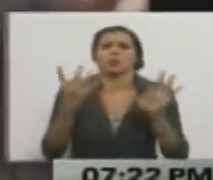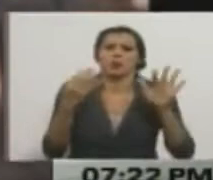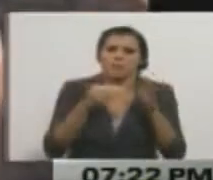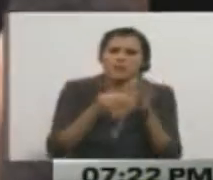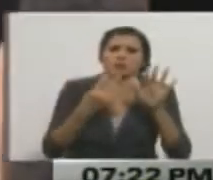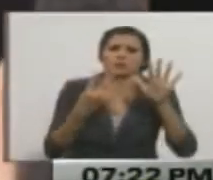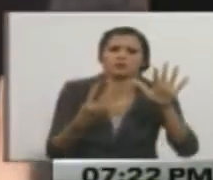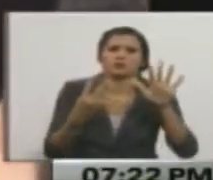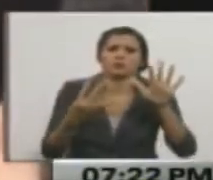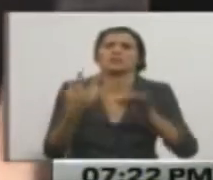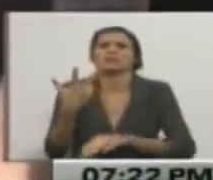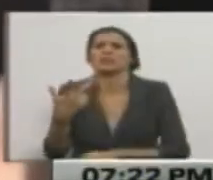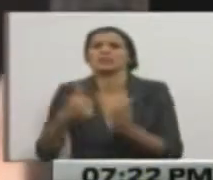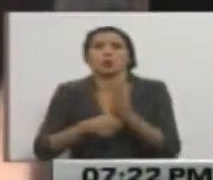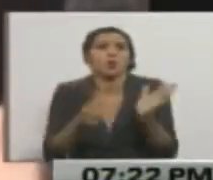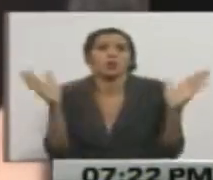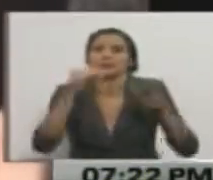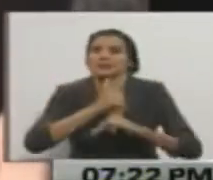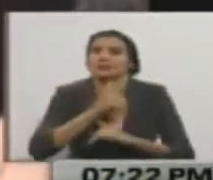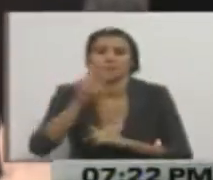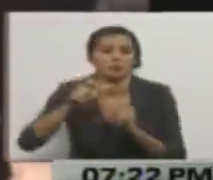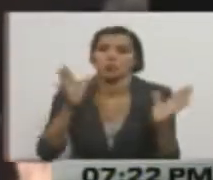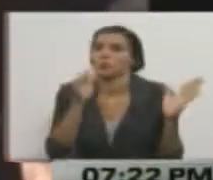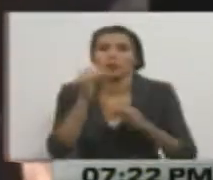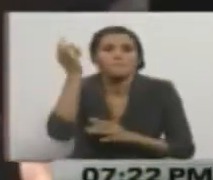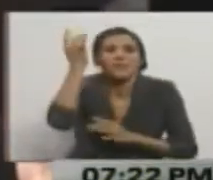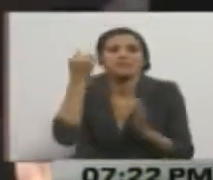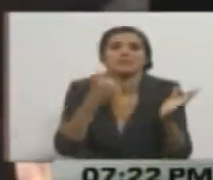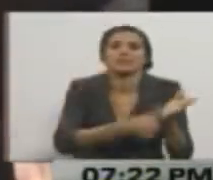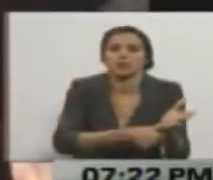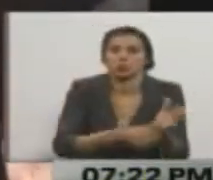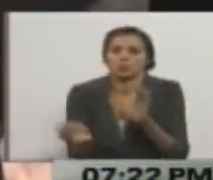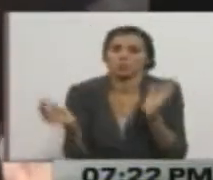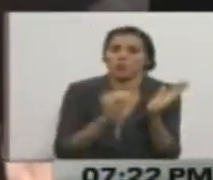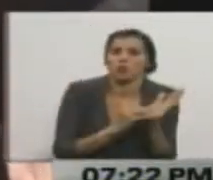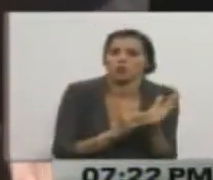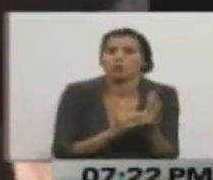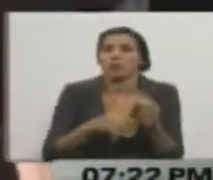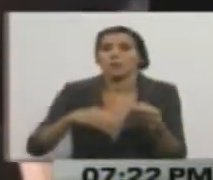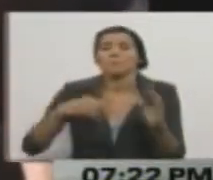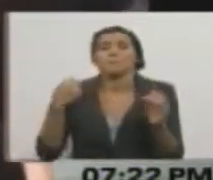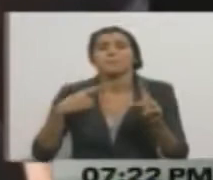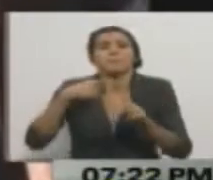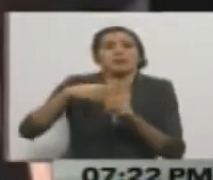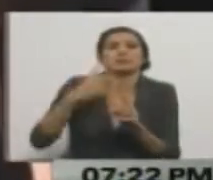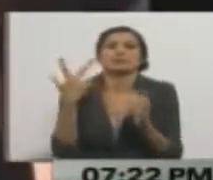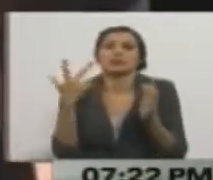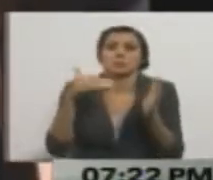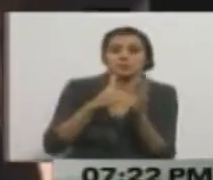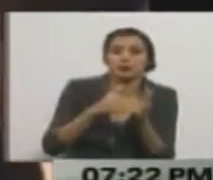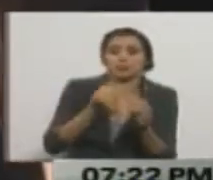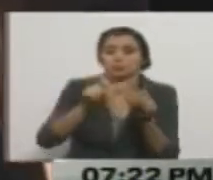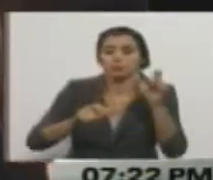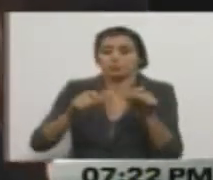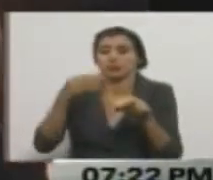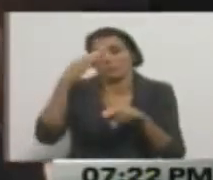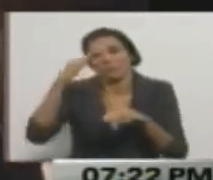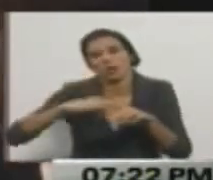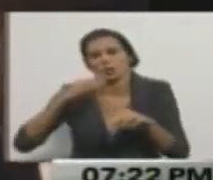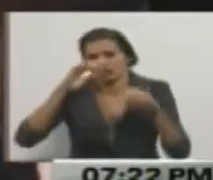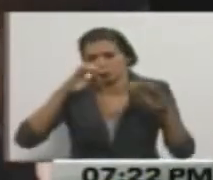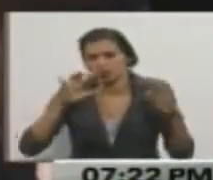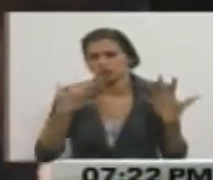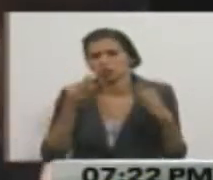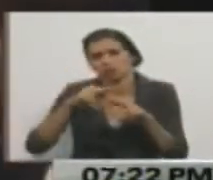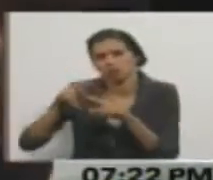9.333 cédulas inexistentes inventadas, que había más de 3.000 menores de edad que aparecían firmando y que había más de 1.300